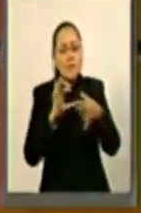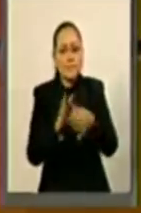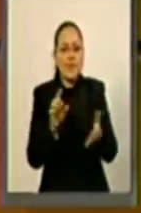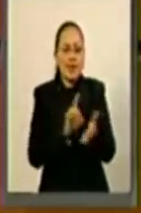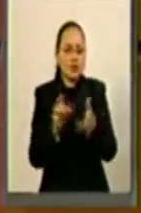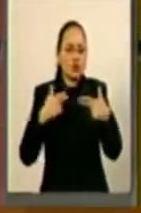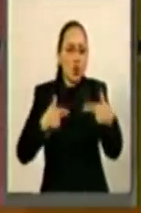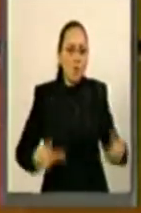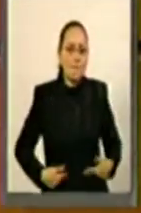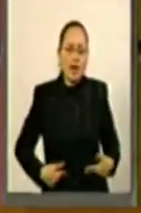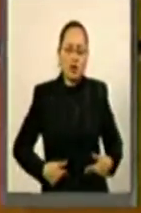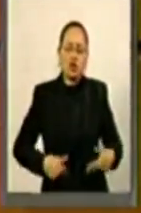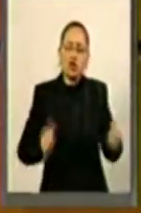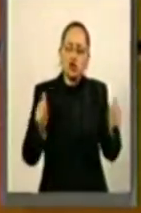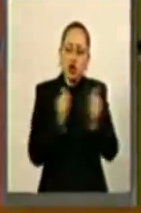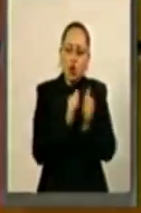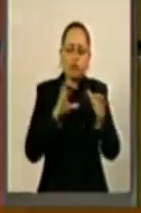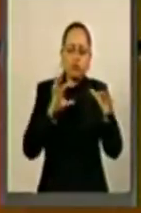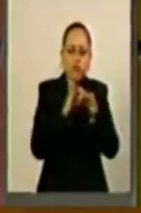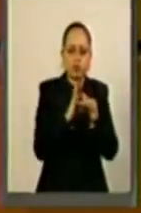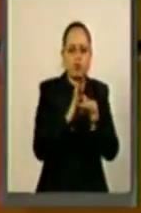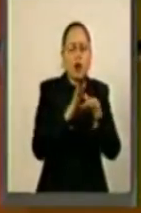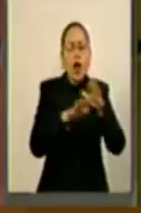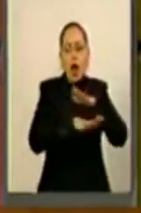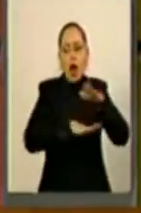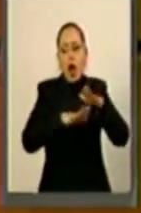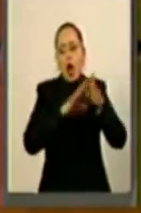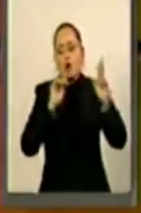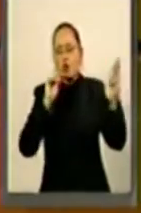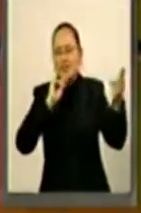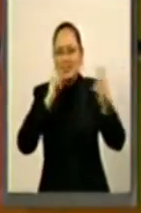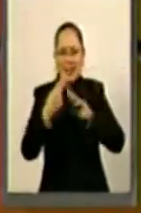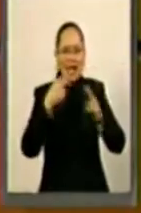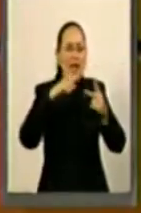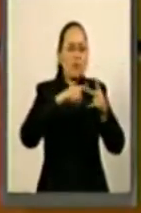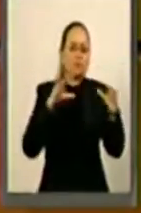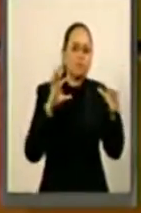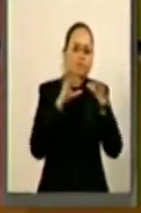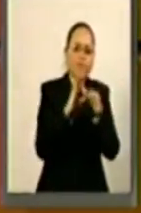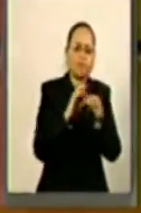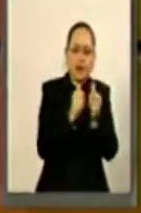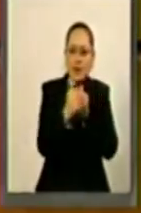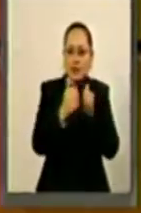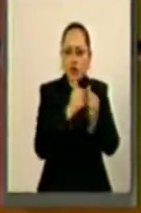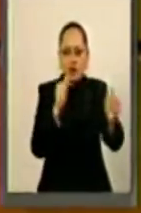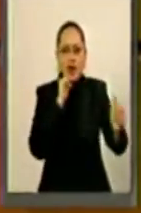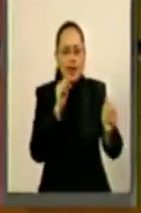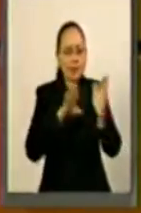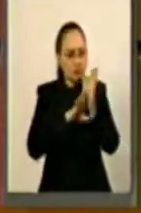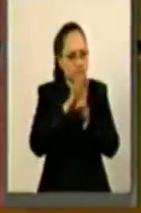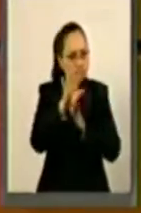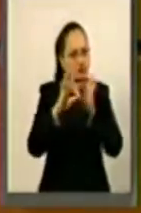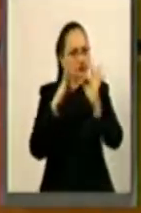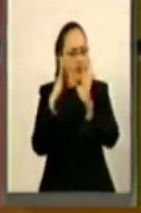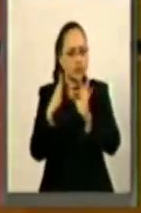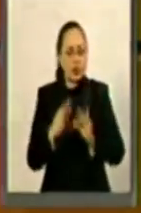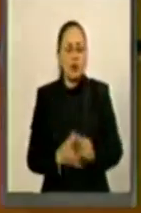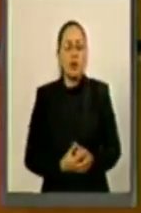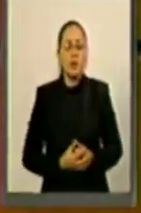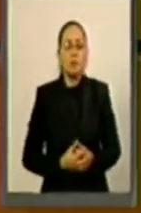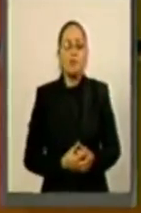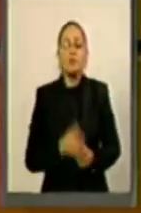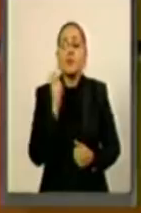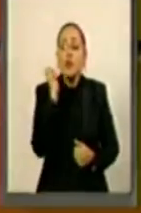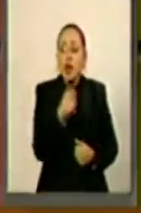de conformidad con ciertos principios de universalidad, interdependencia, indivisibilidad y progresividad. Es decir,